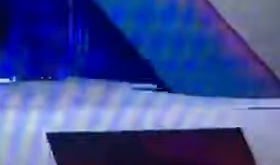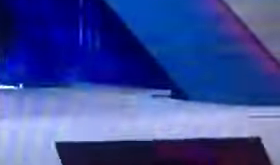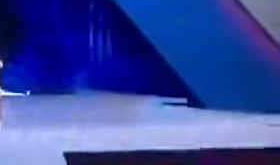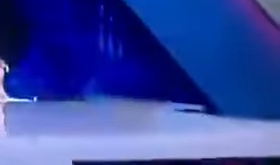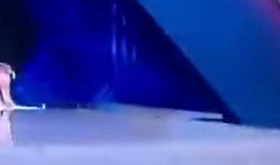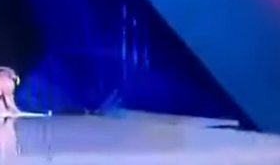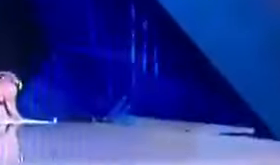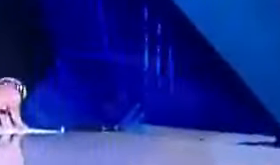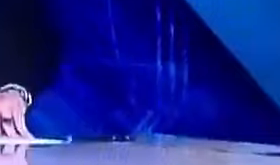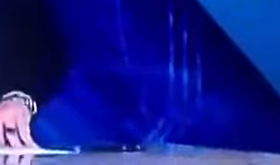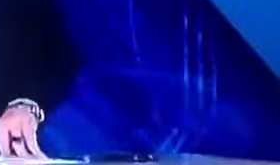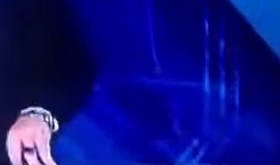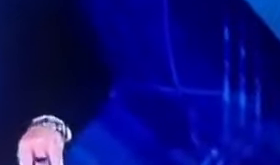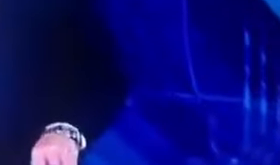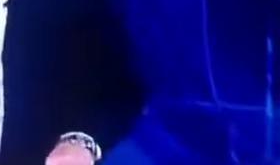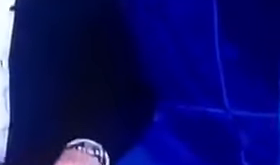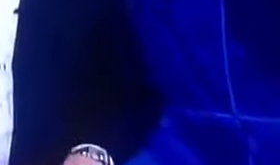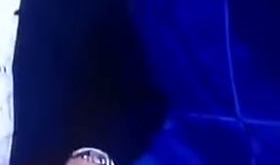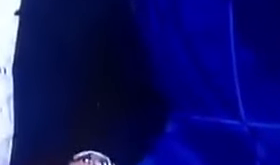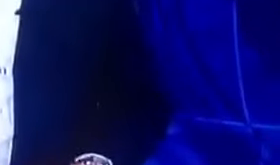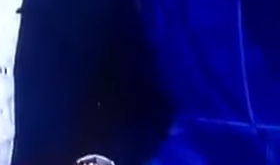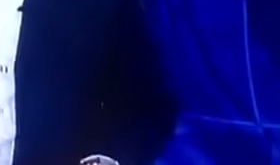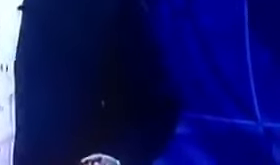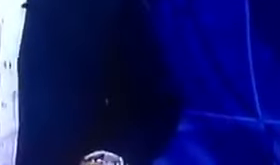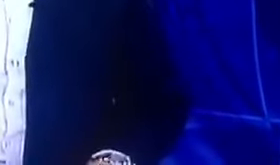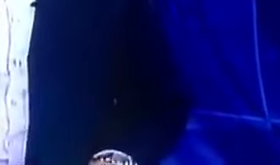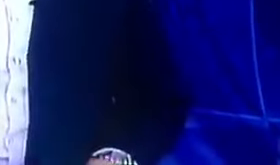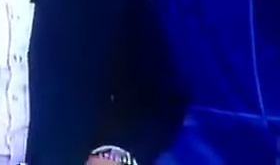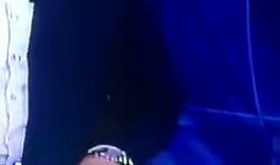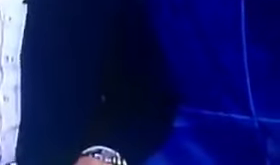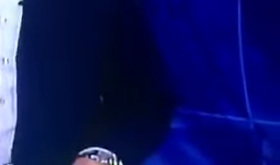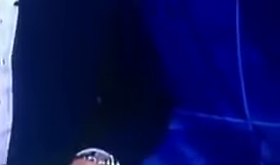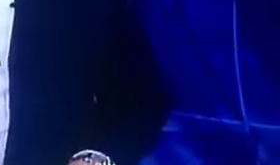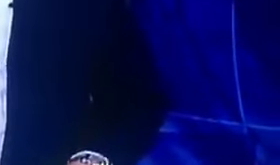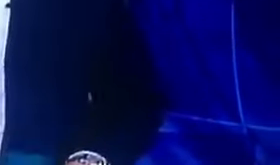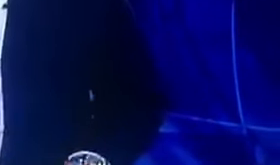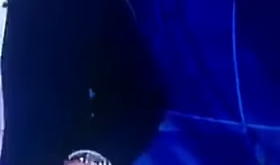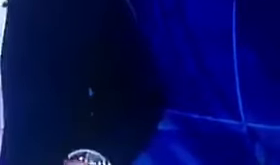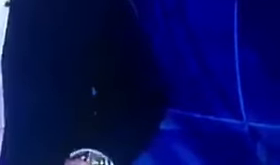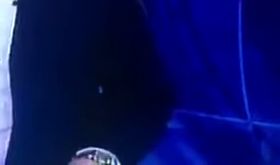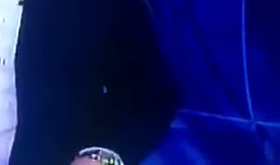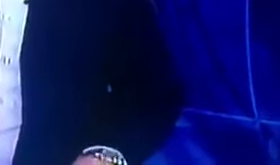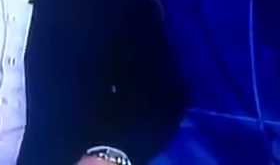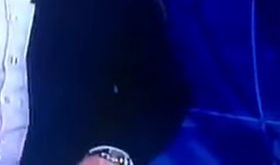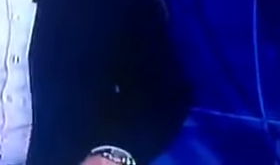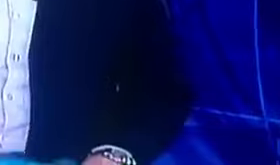Buenas noches para Roctámbulo, son precisamente las 12:18 minutos. Estos son los otros hechos que